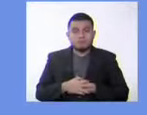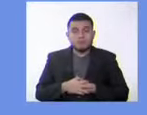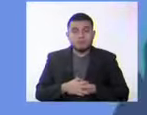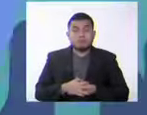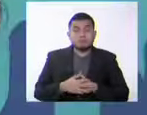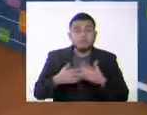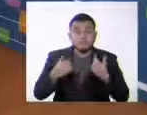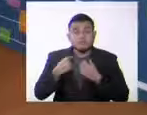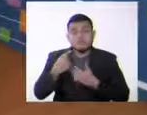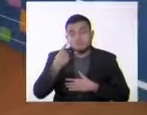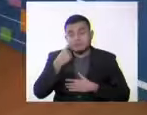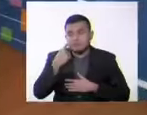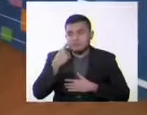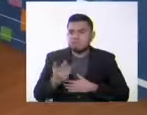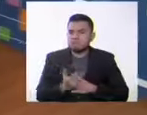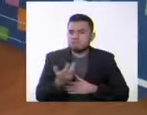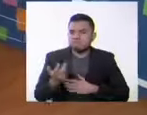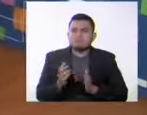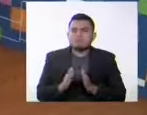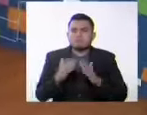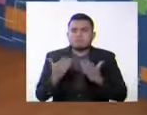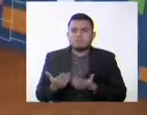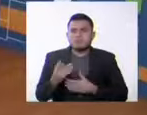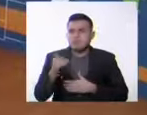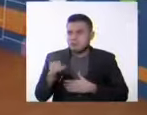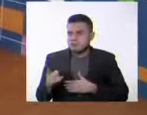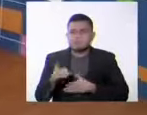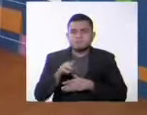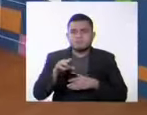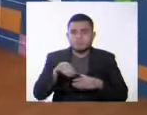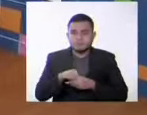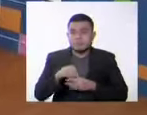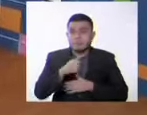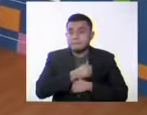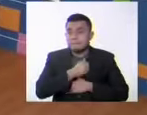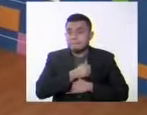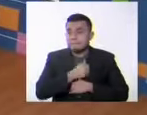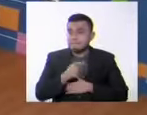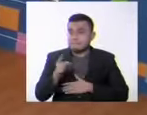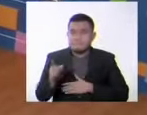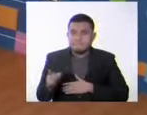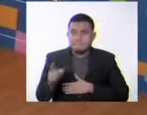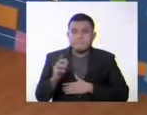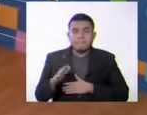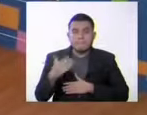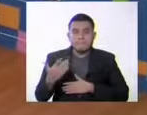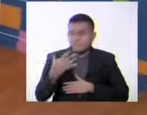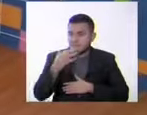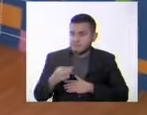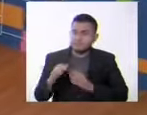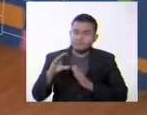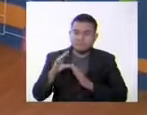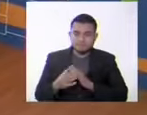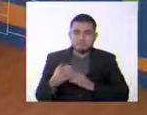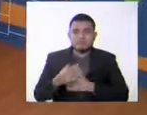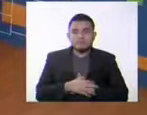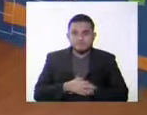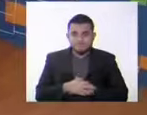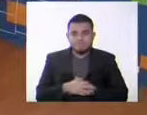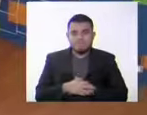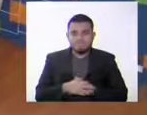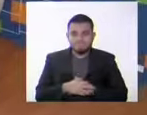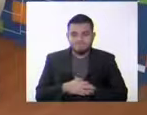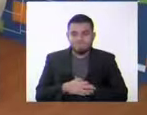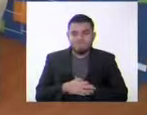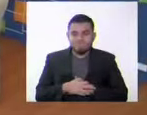cuidar. ¿Por qué? Porque ahí va implícito, dentro de sí, va implícito lo que es la cultura, y es una